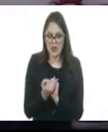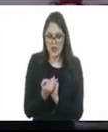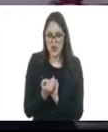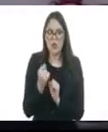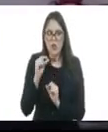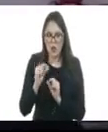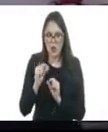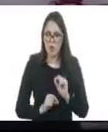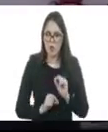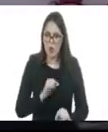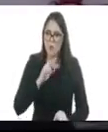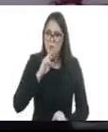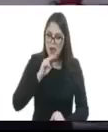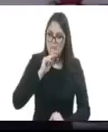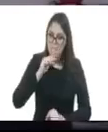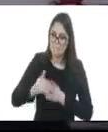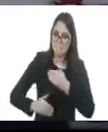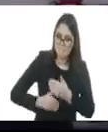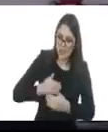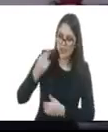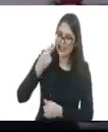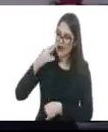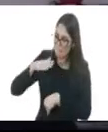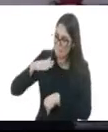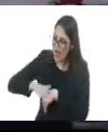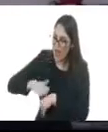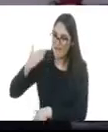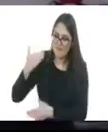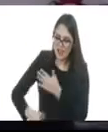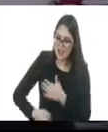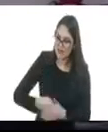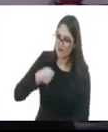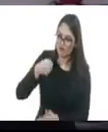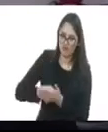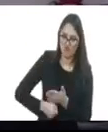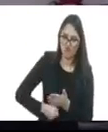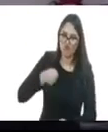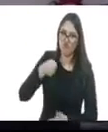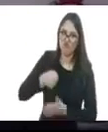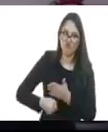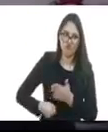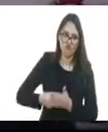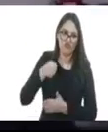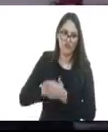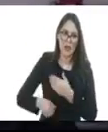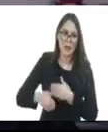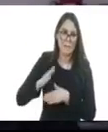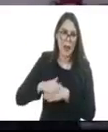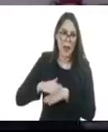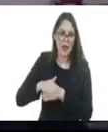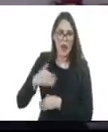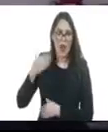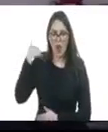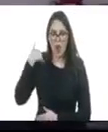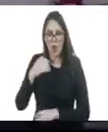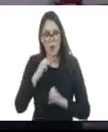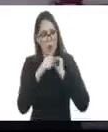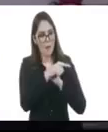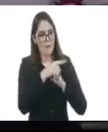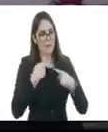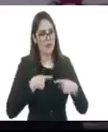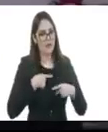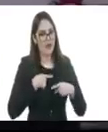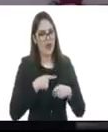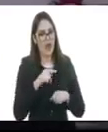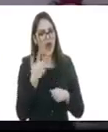pero tenemos que trabajar más. Hace poco yo entrevisté a un artista mazateco que se llama Filogonio